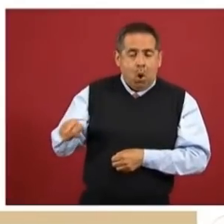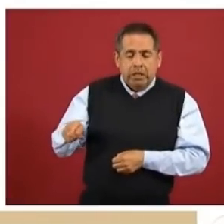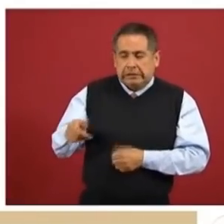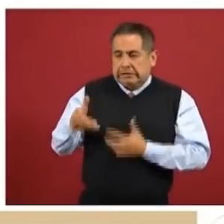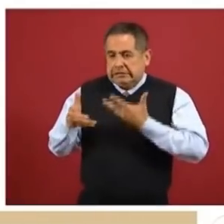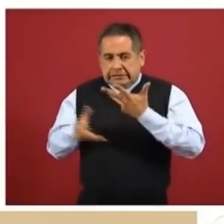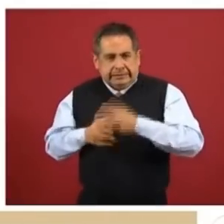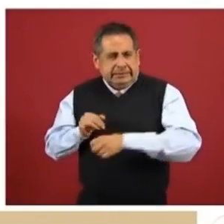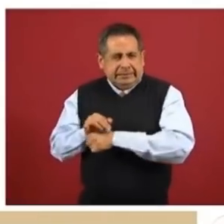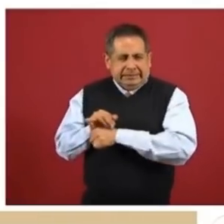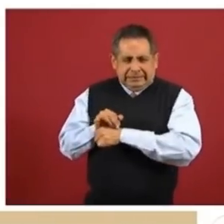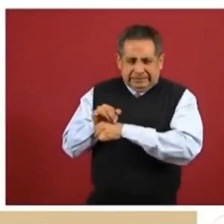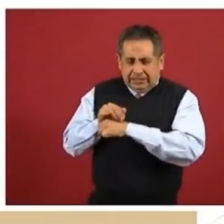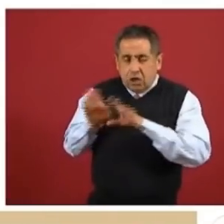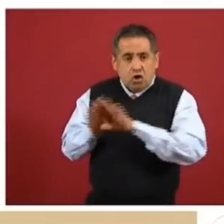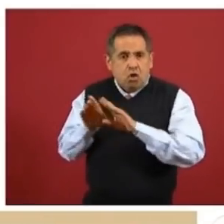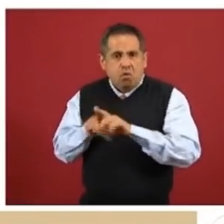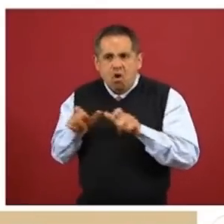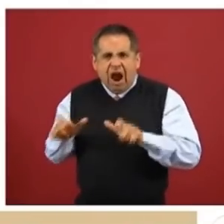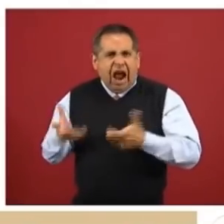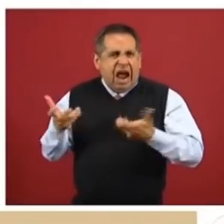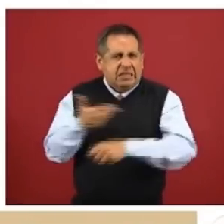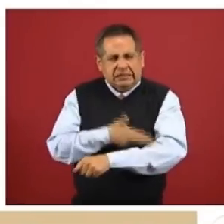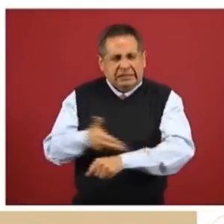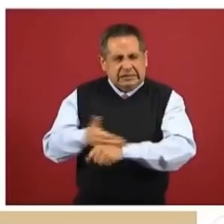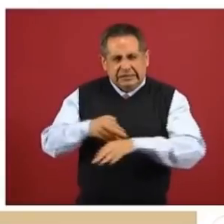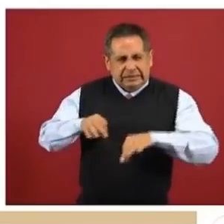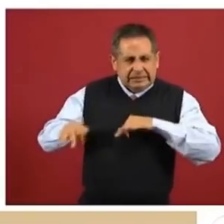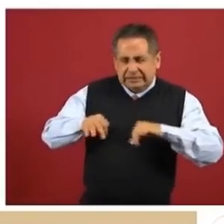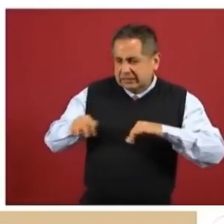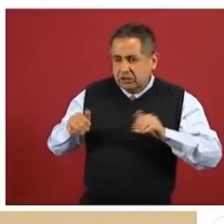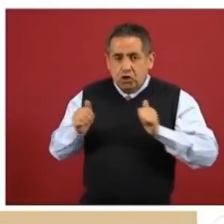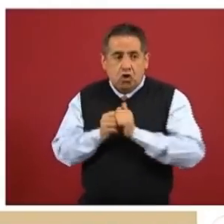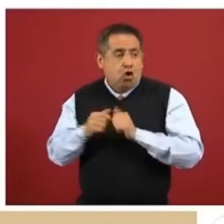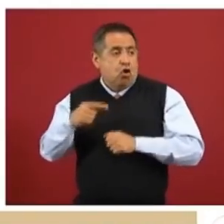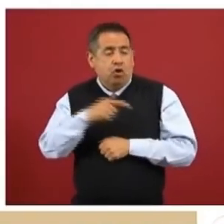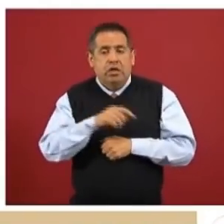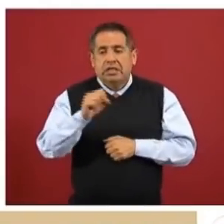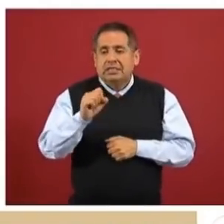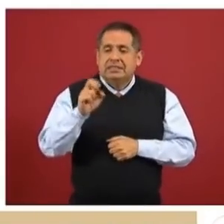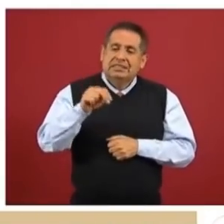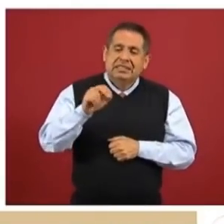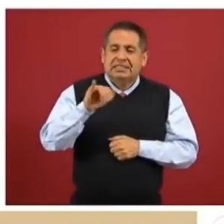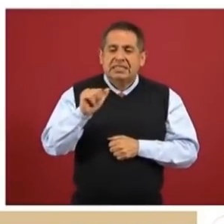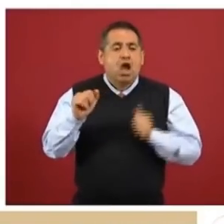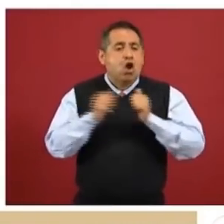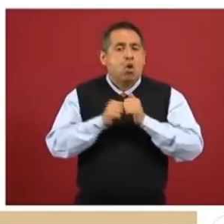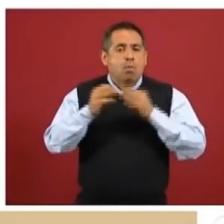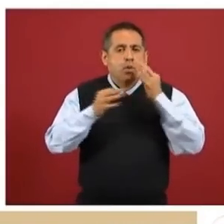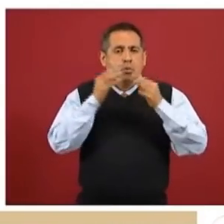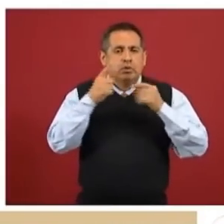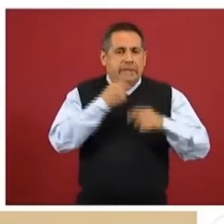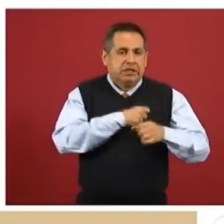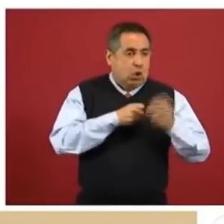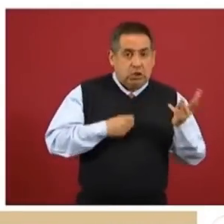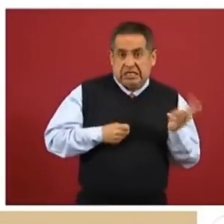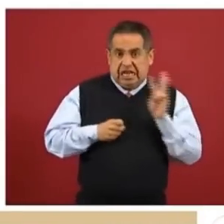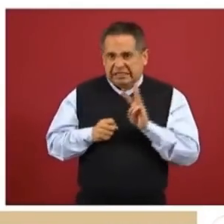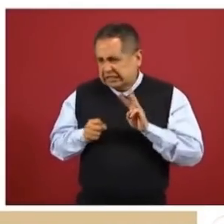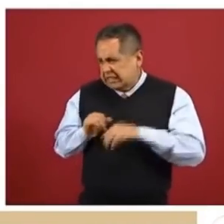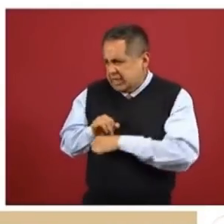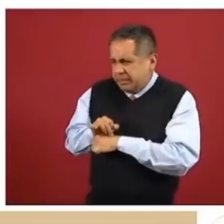se llevan a cabo una serie de acciones y de actividades en conjunto con el CENSIA y con Promoción a la Salud para hacer